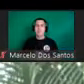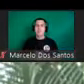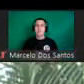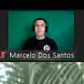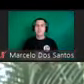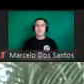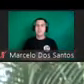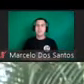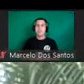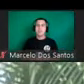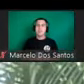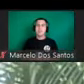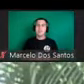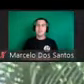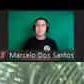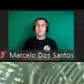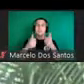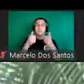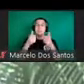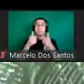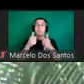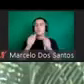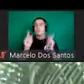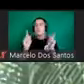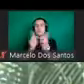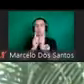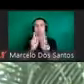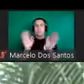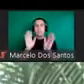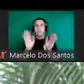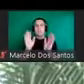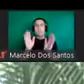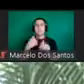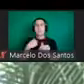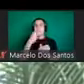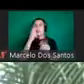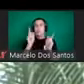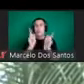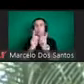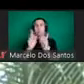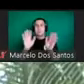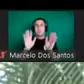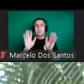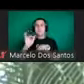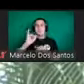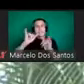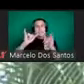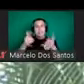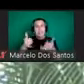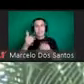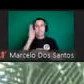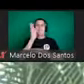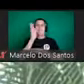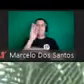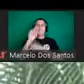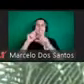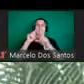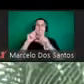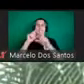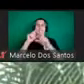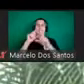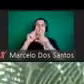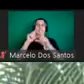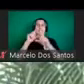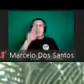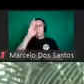Bueno, y para hacer corto y poder ya entrar en terreno todo lo que hoy se quiere escuchar y